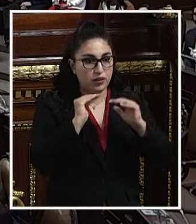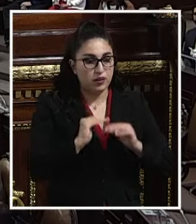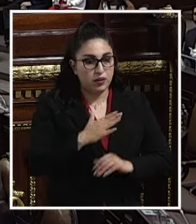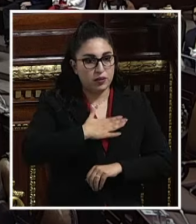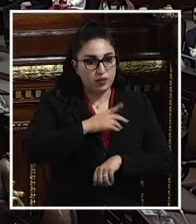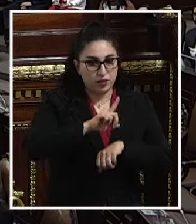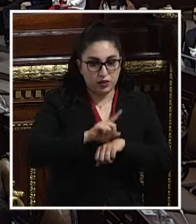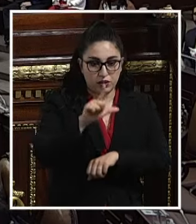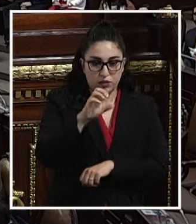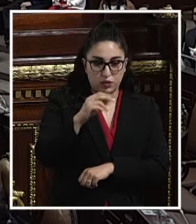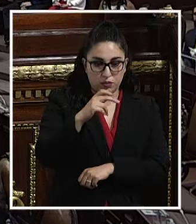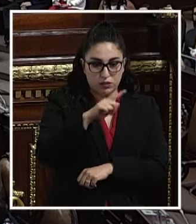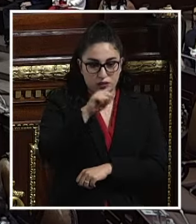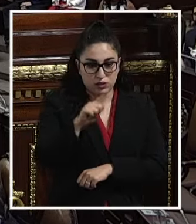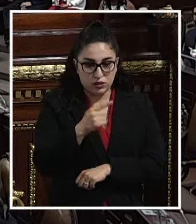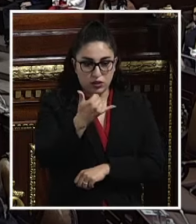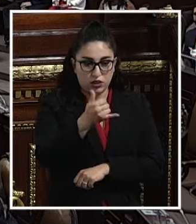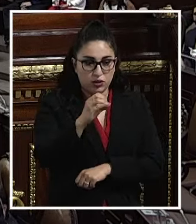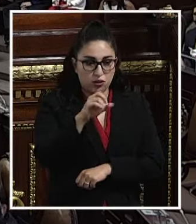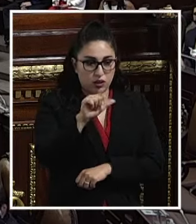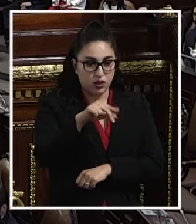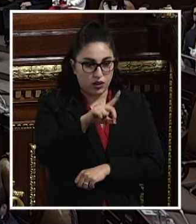Buen día, López Martínez Yolanda Alicia.